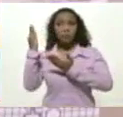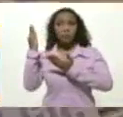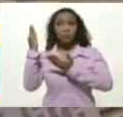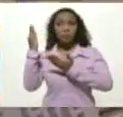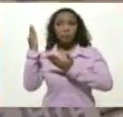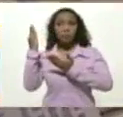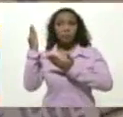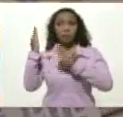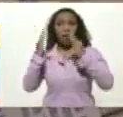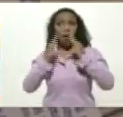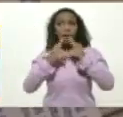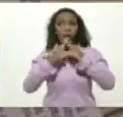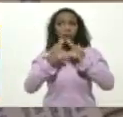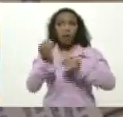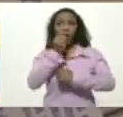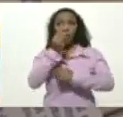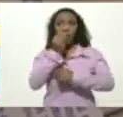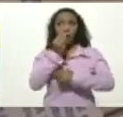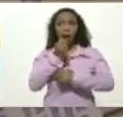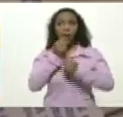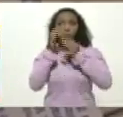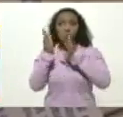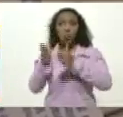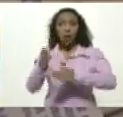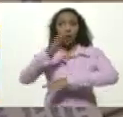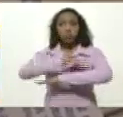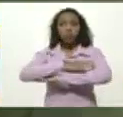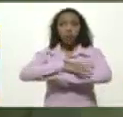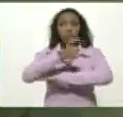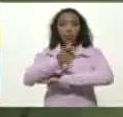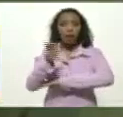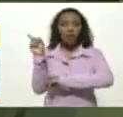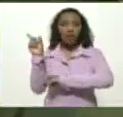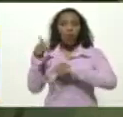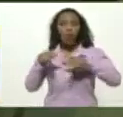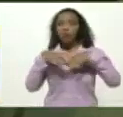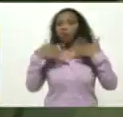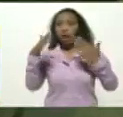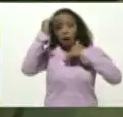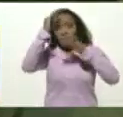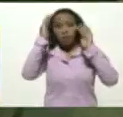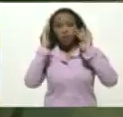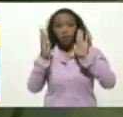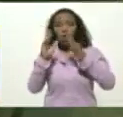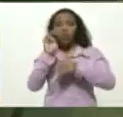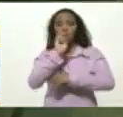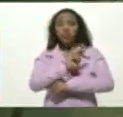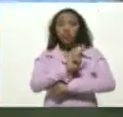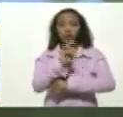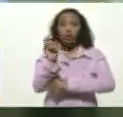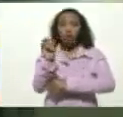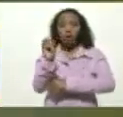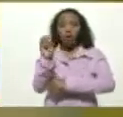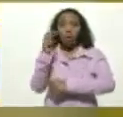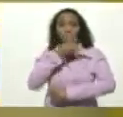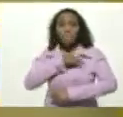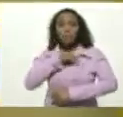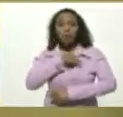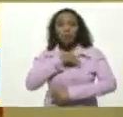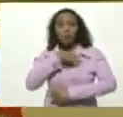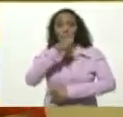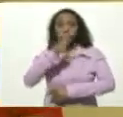a la Casa de Alimentación El Buen Samaritano. En este espacio vamos a atender a 200 misioneros.